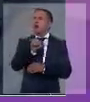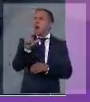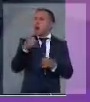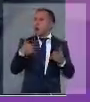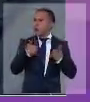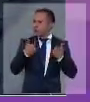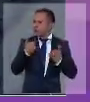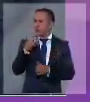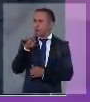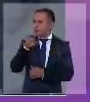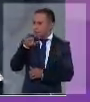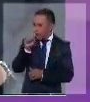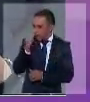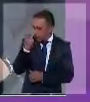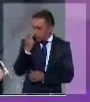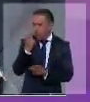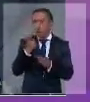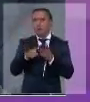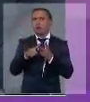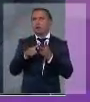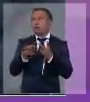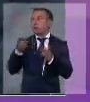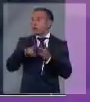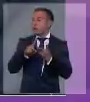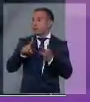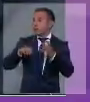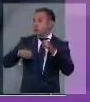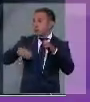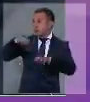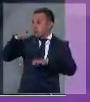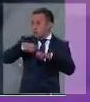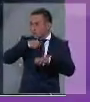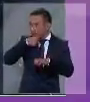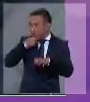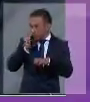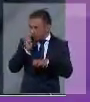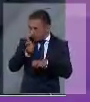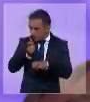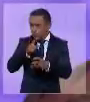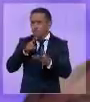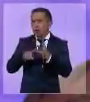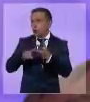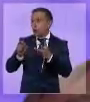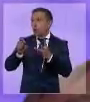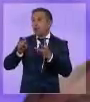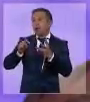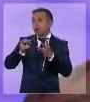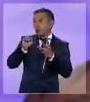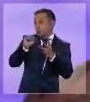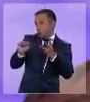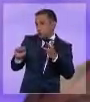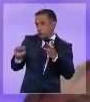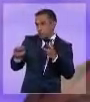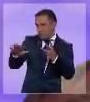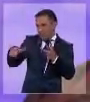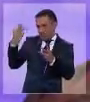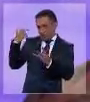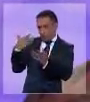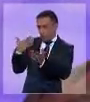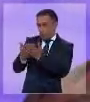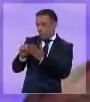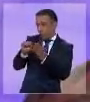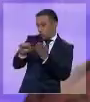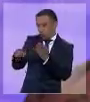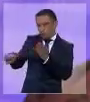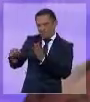más doblar adultos mayores, más infraestructura, un gran plan de infraestructura para el sur que ha propuesto,